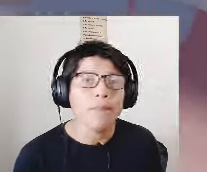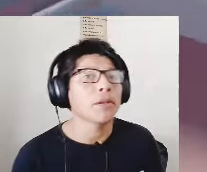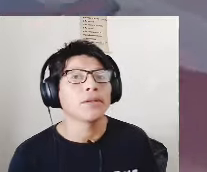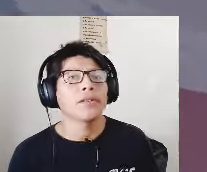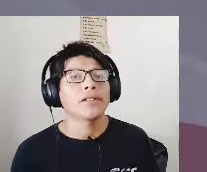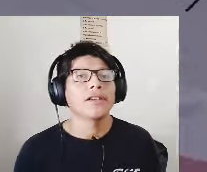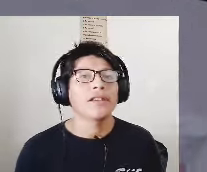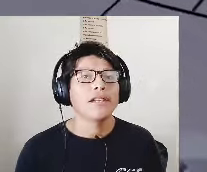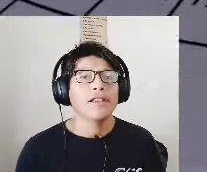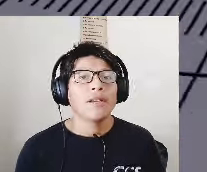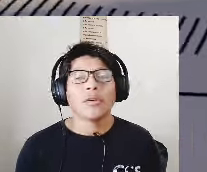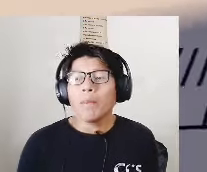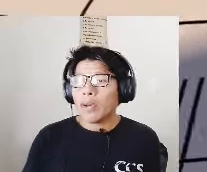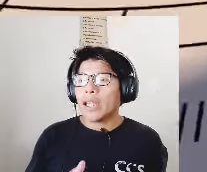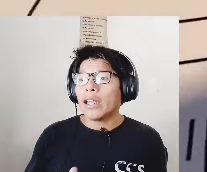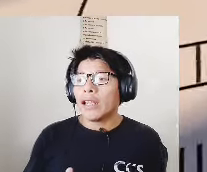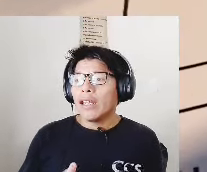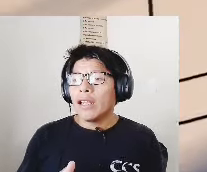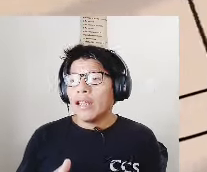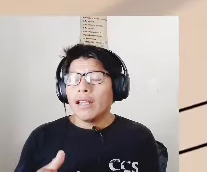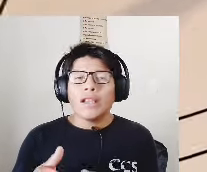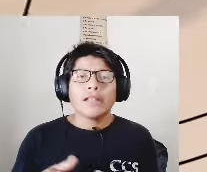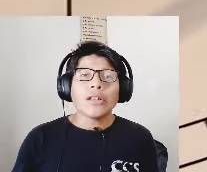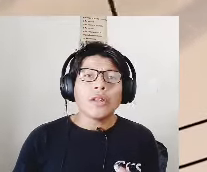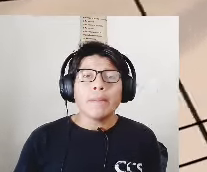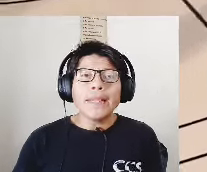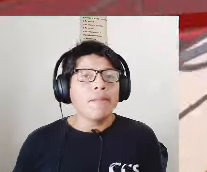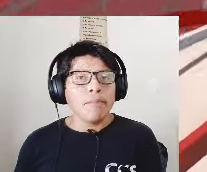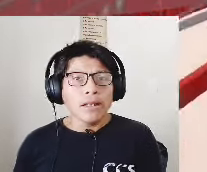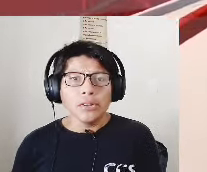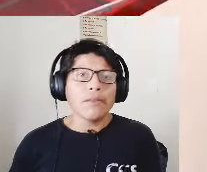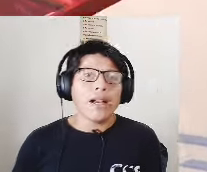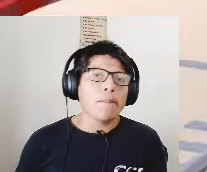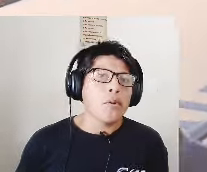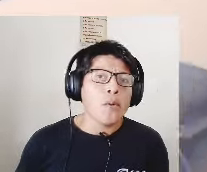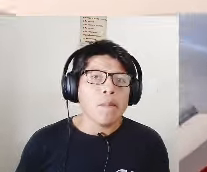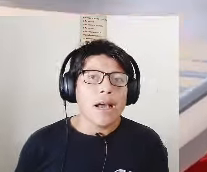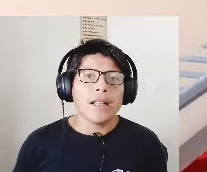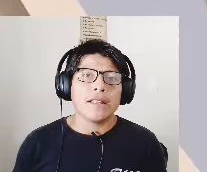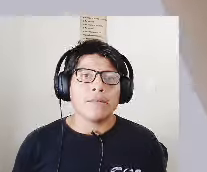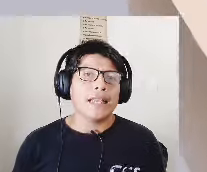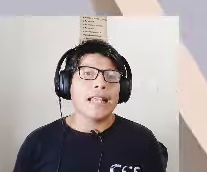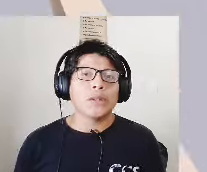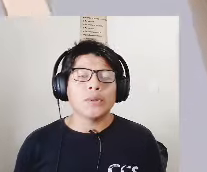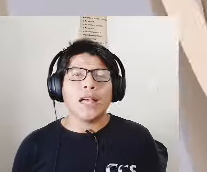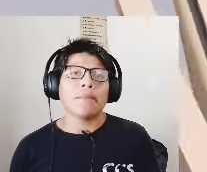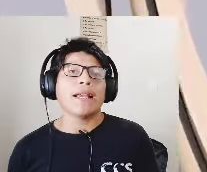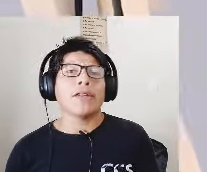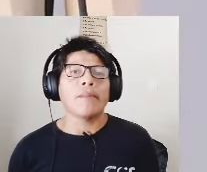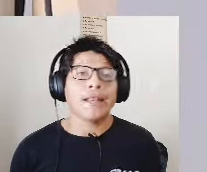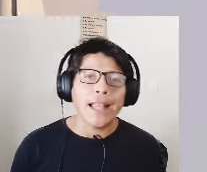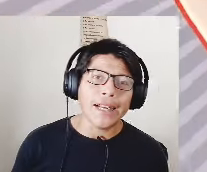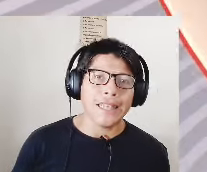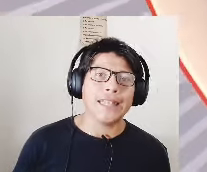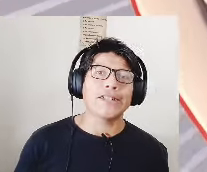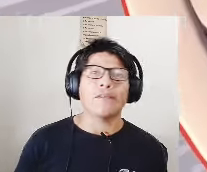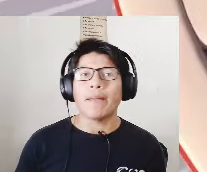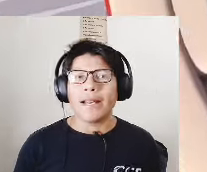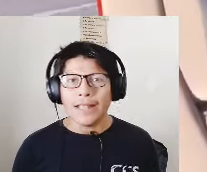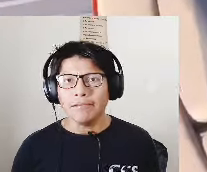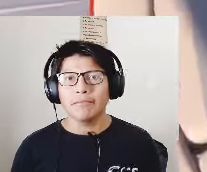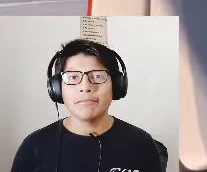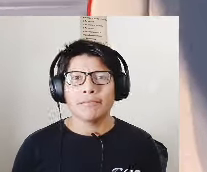demasiado rápido. ¿Por qué? Porque tanto el PRI y el PAN no se iban a preocupar en ayudar para que no perdiera el